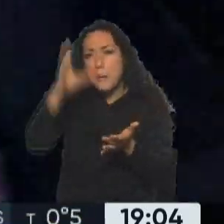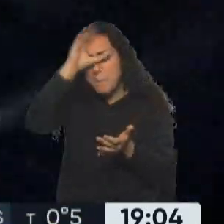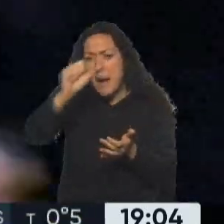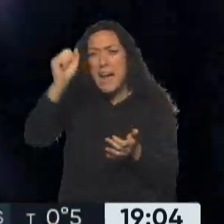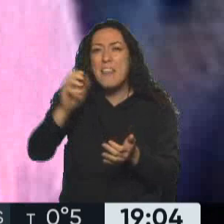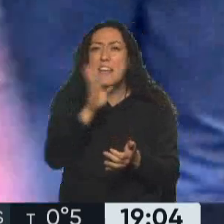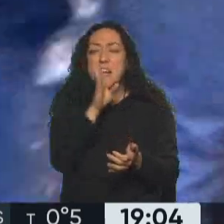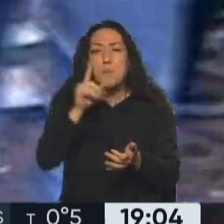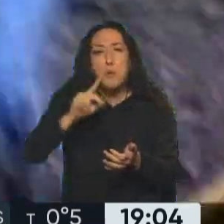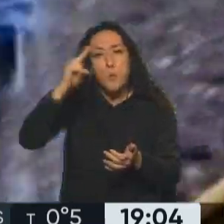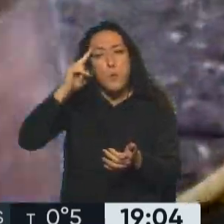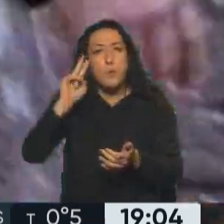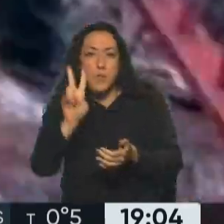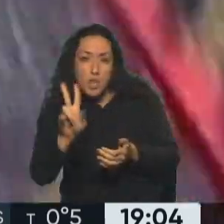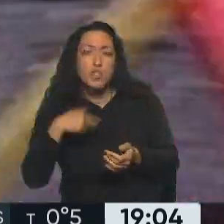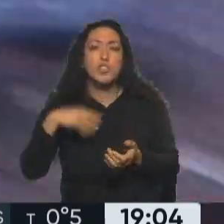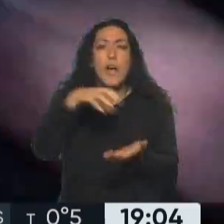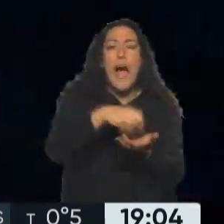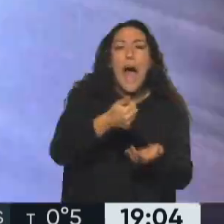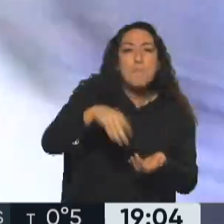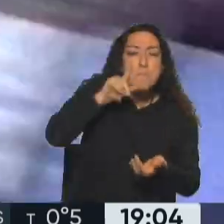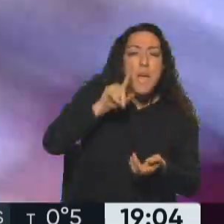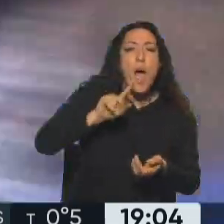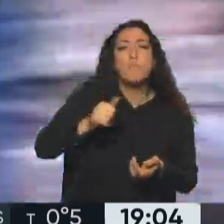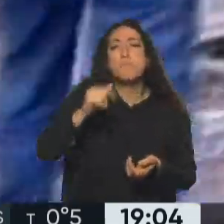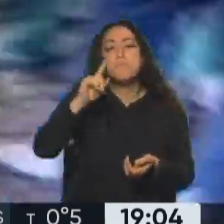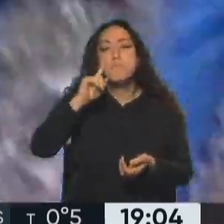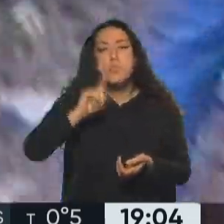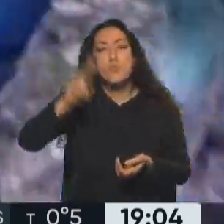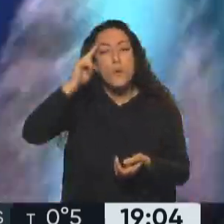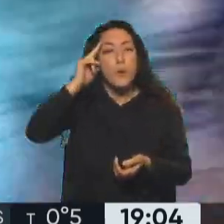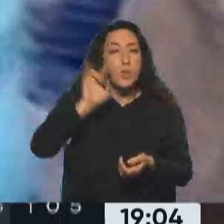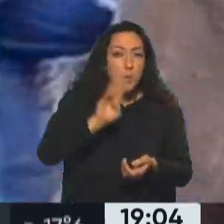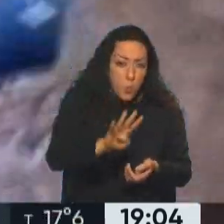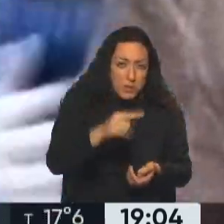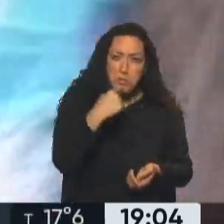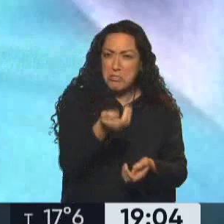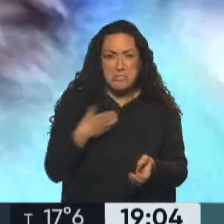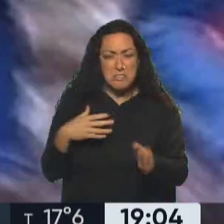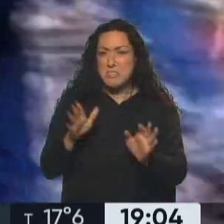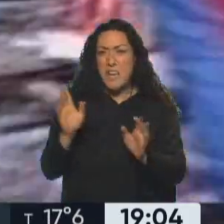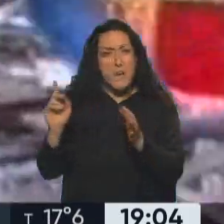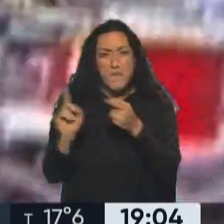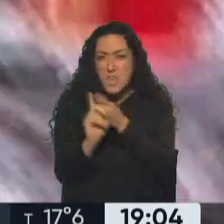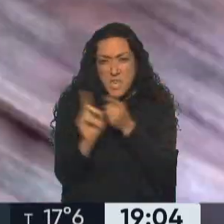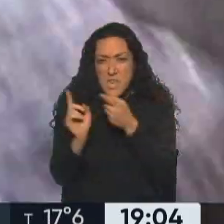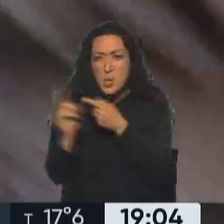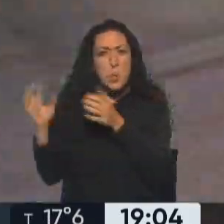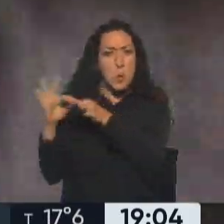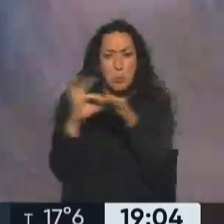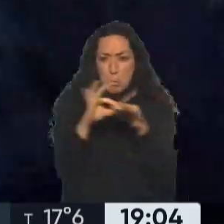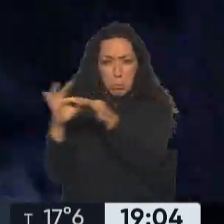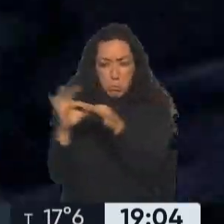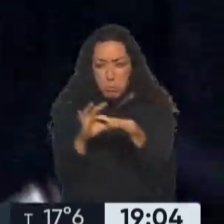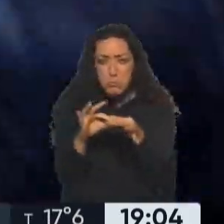92 contra la amia en el 94 descarta cualquier vínculo entre